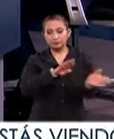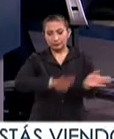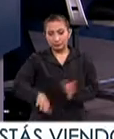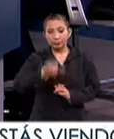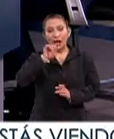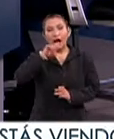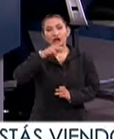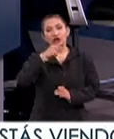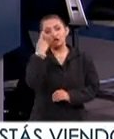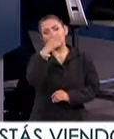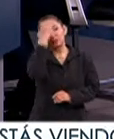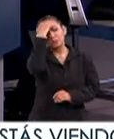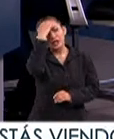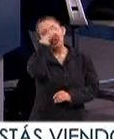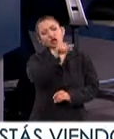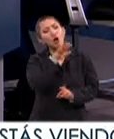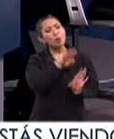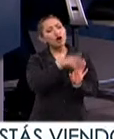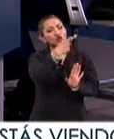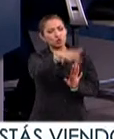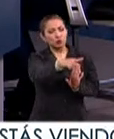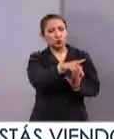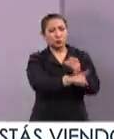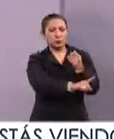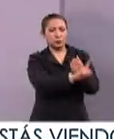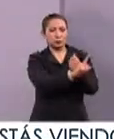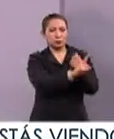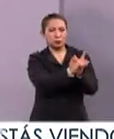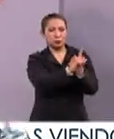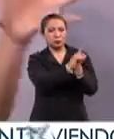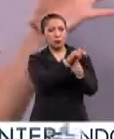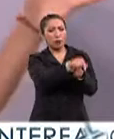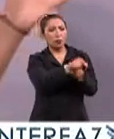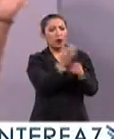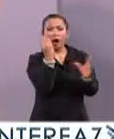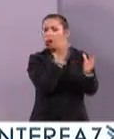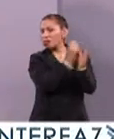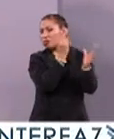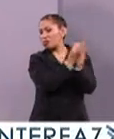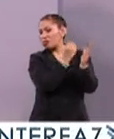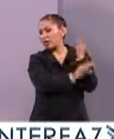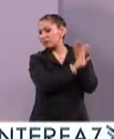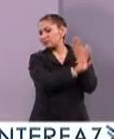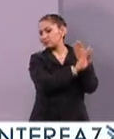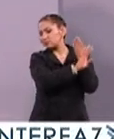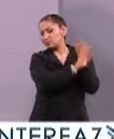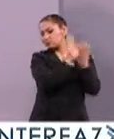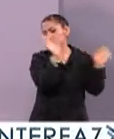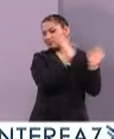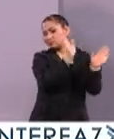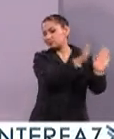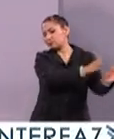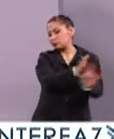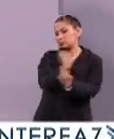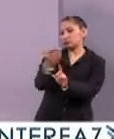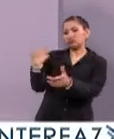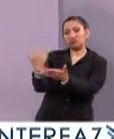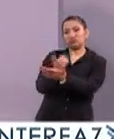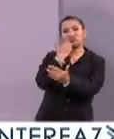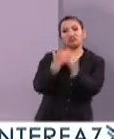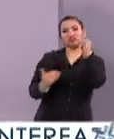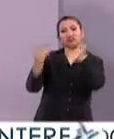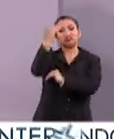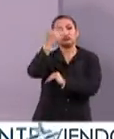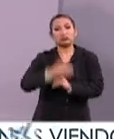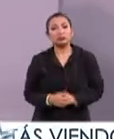Antonio, desde tu experiencia, ¿cómo enfocarse, cómo no hacer caso a todo el ruido exterior para poder tener estos logros como el que